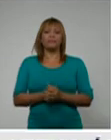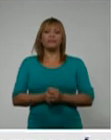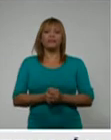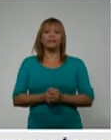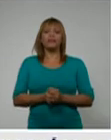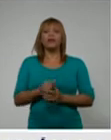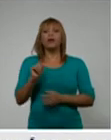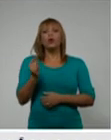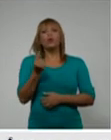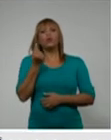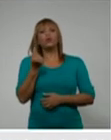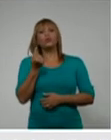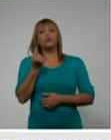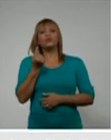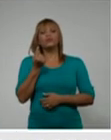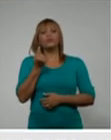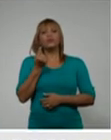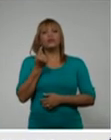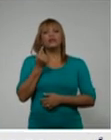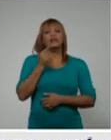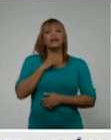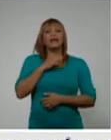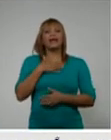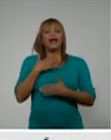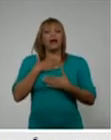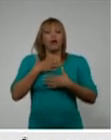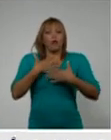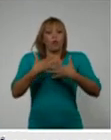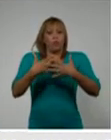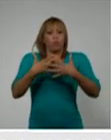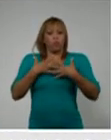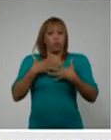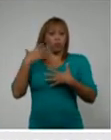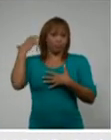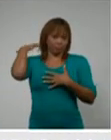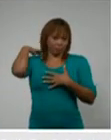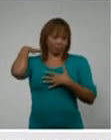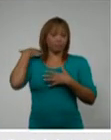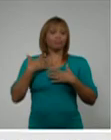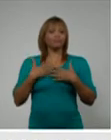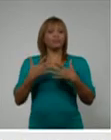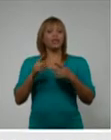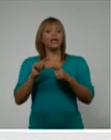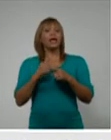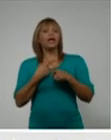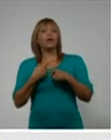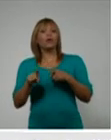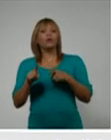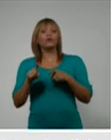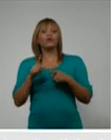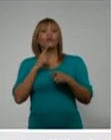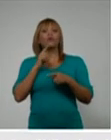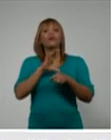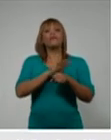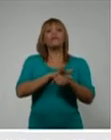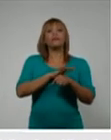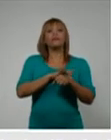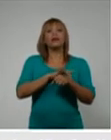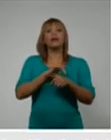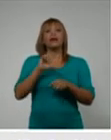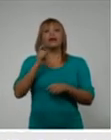uno que tuvo un síndrome inflamatorio multisistémico y uno que tuvo una enfermedad de